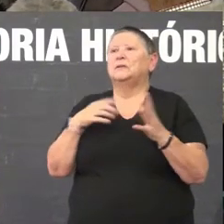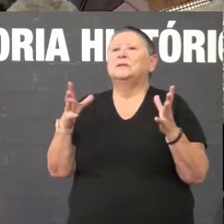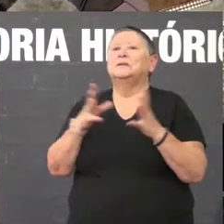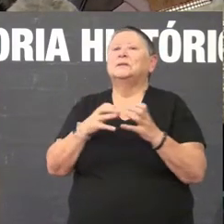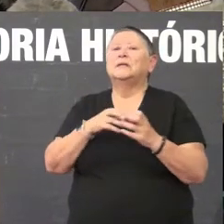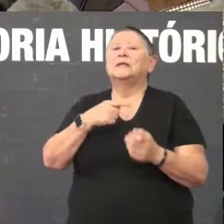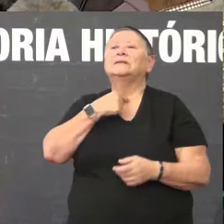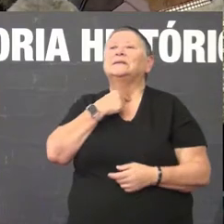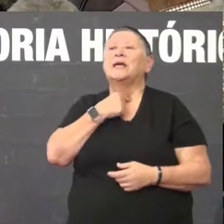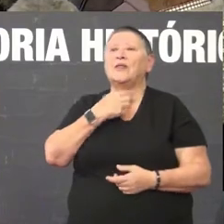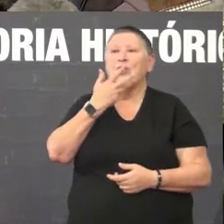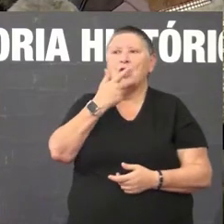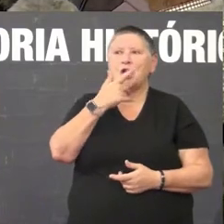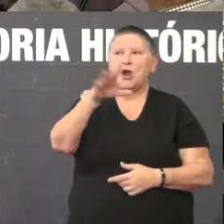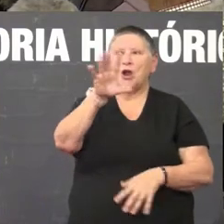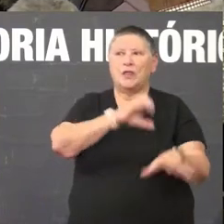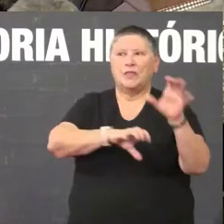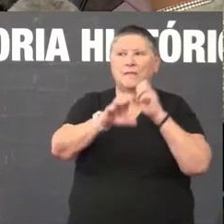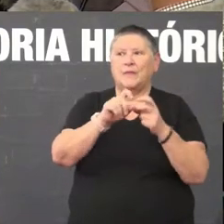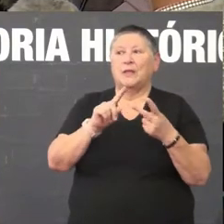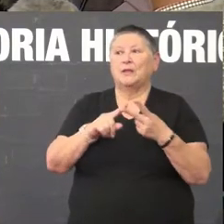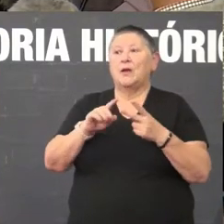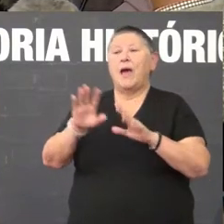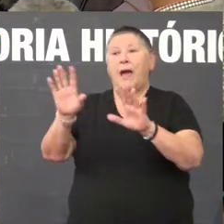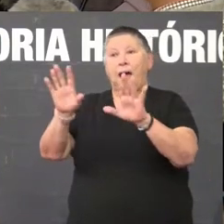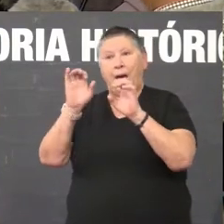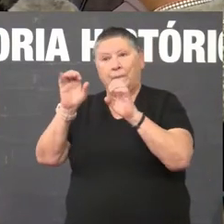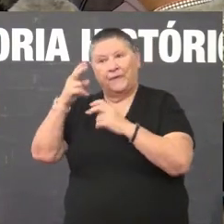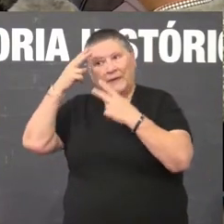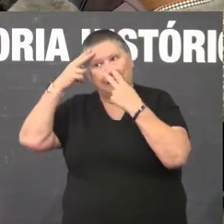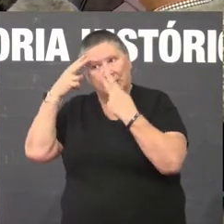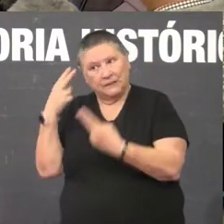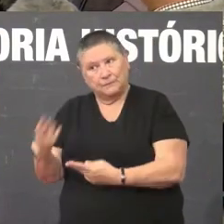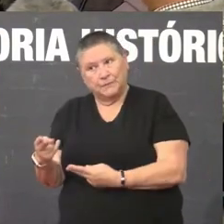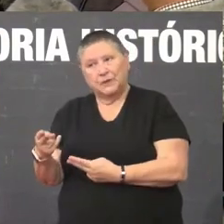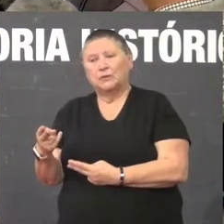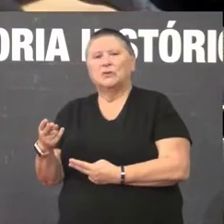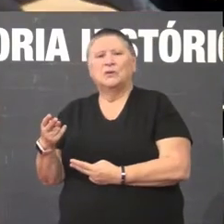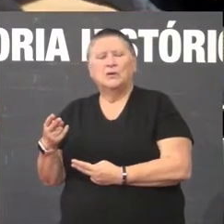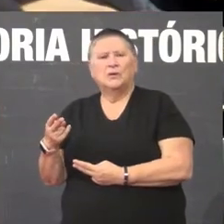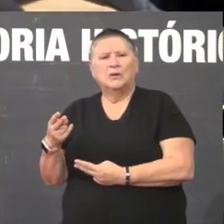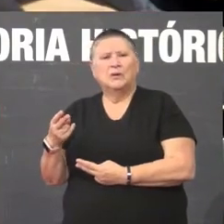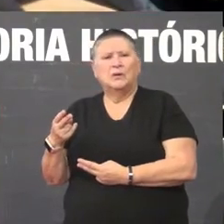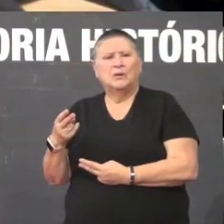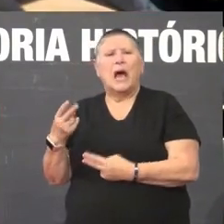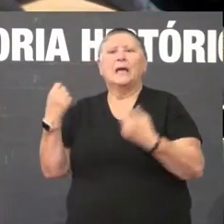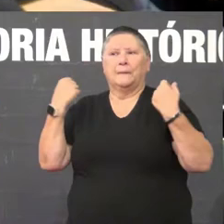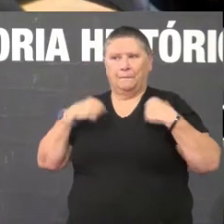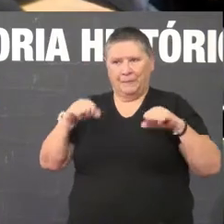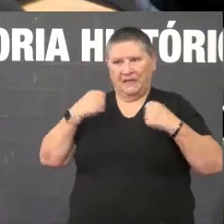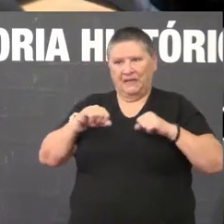conocimiento, aprender o respeto, practicar a tolerancia.